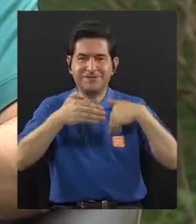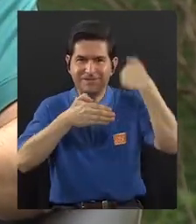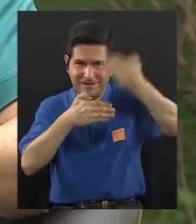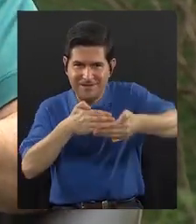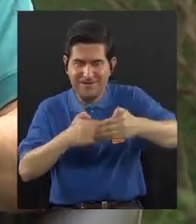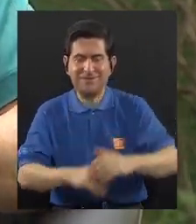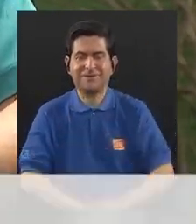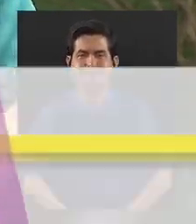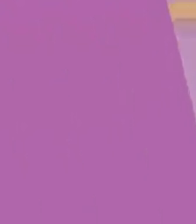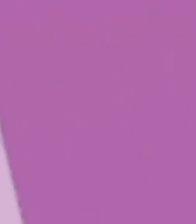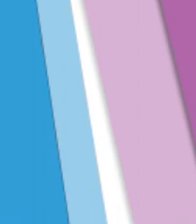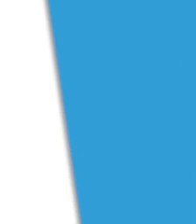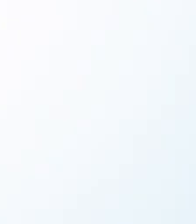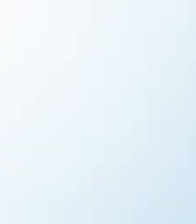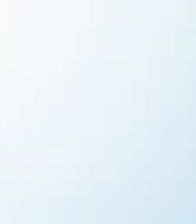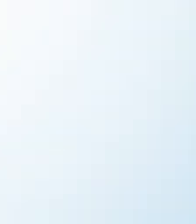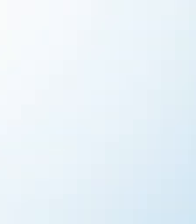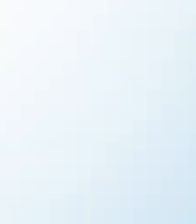casi regresamos